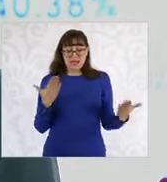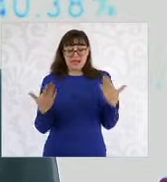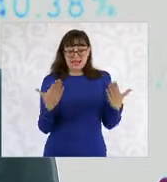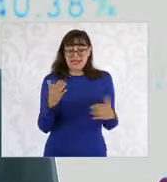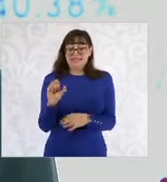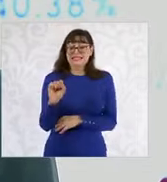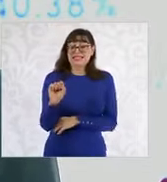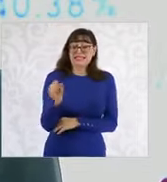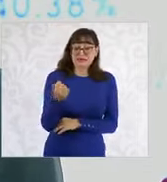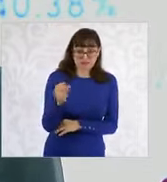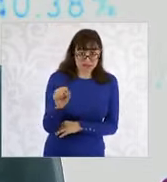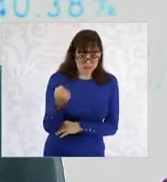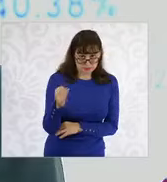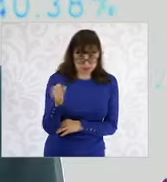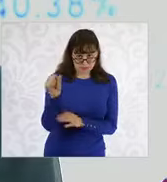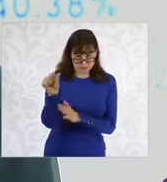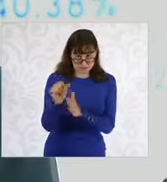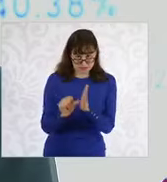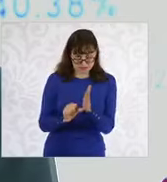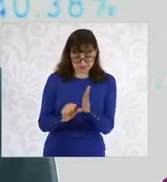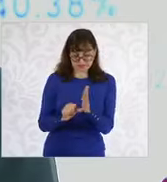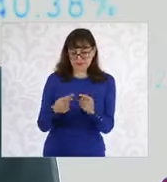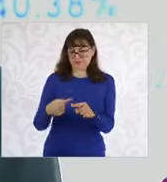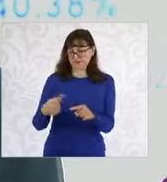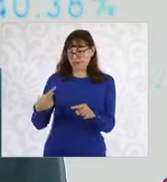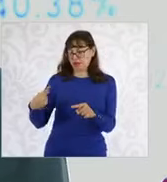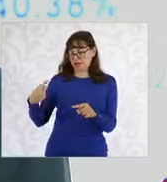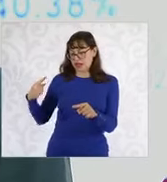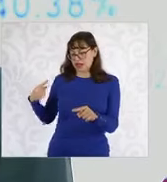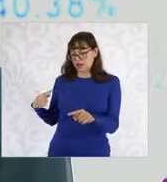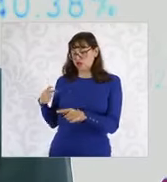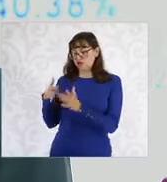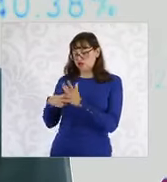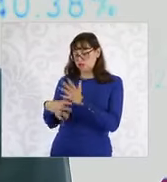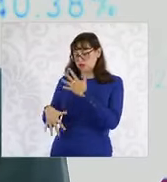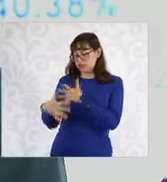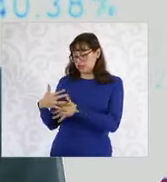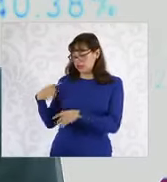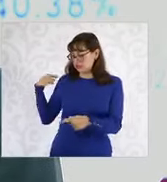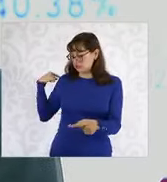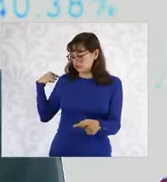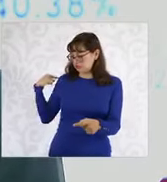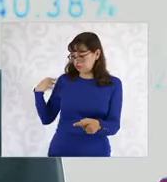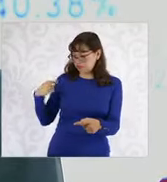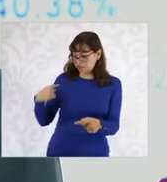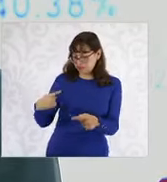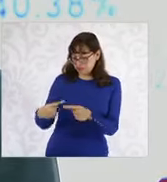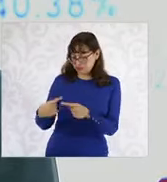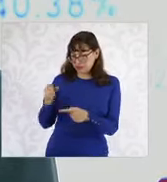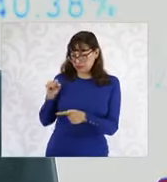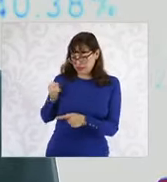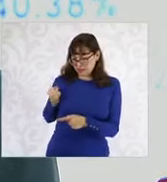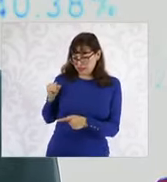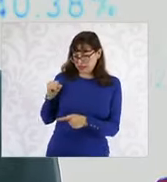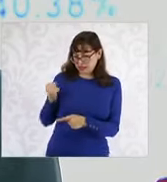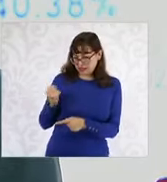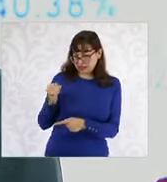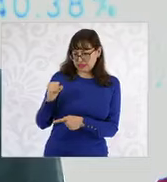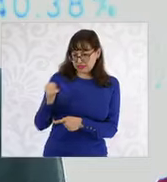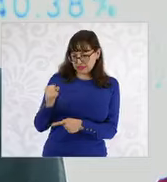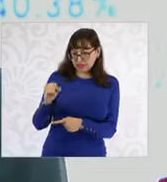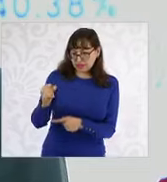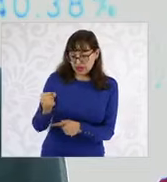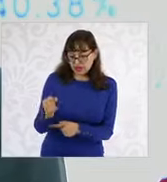desde 2015, el pasado septiembre de 2024 es el mes con menos delitos de alto impacto